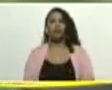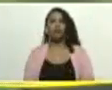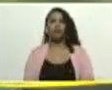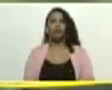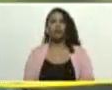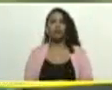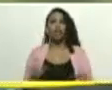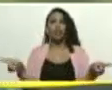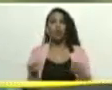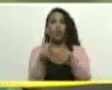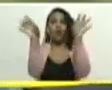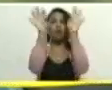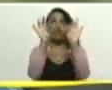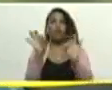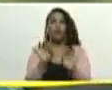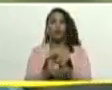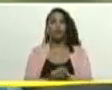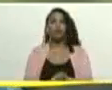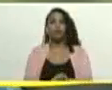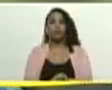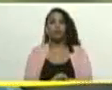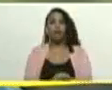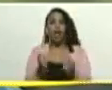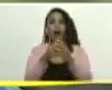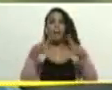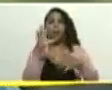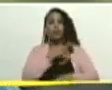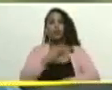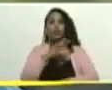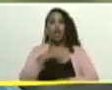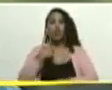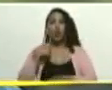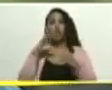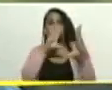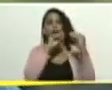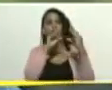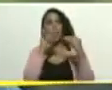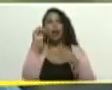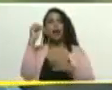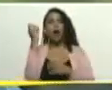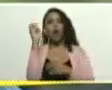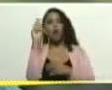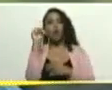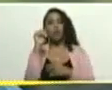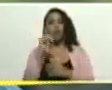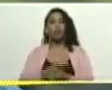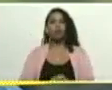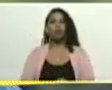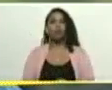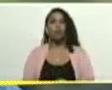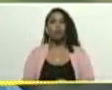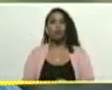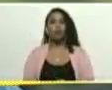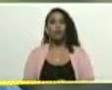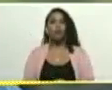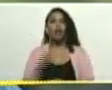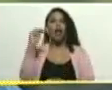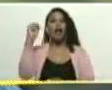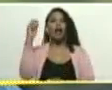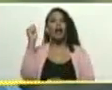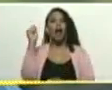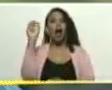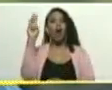Igualmente en el campo social yo estaba hablando con naón Fernández aún saben que